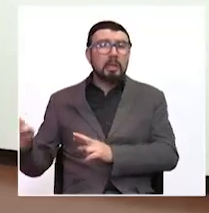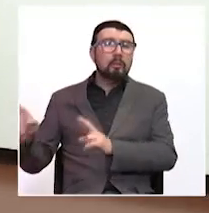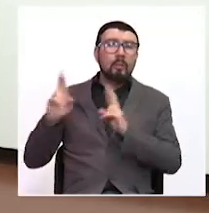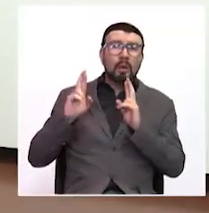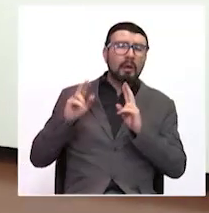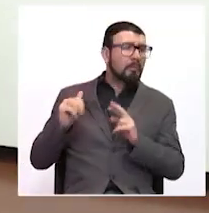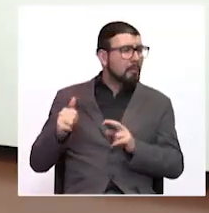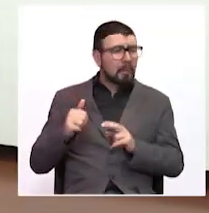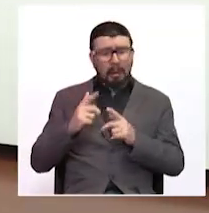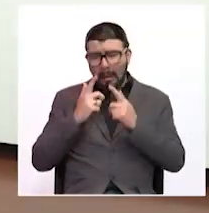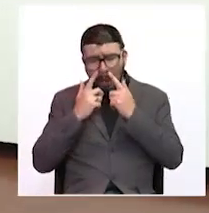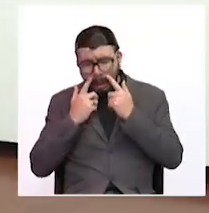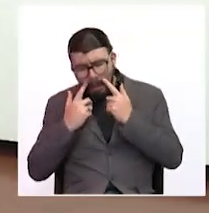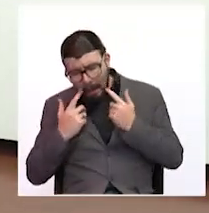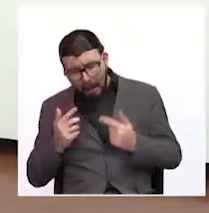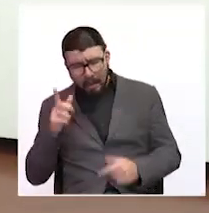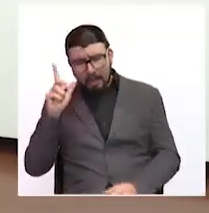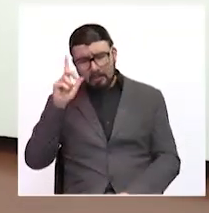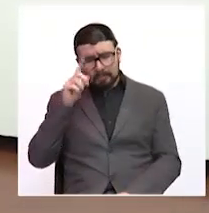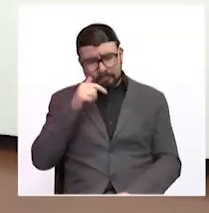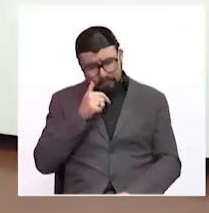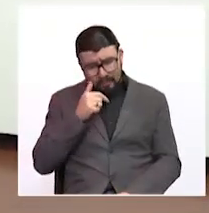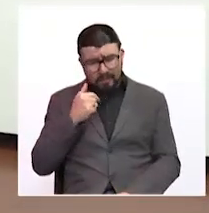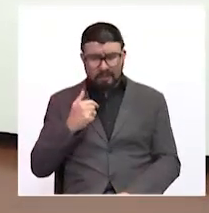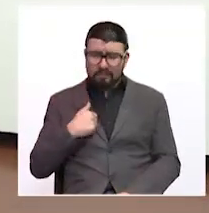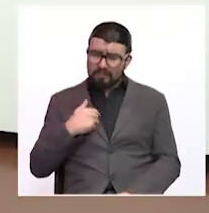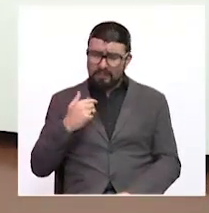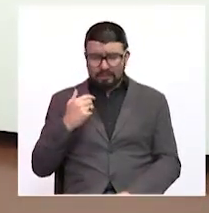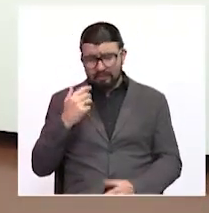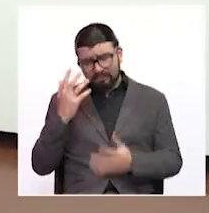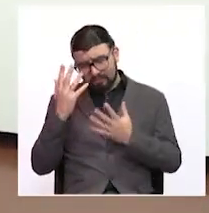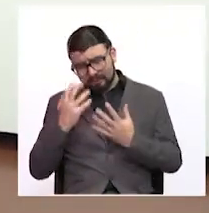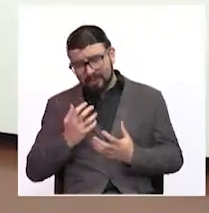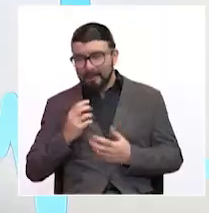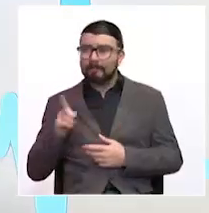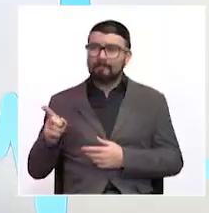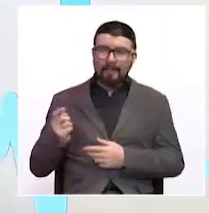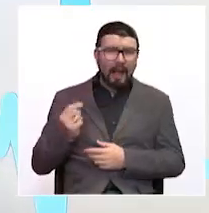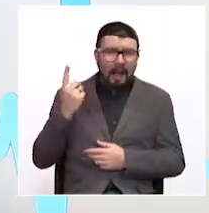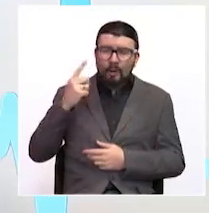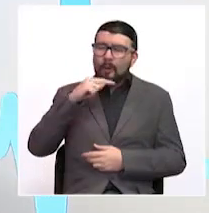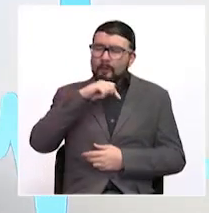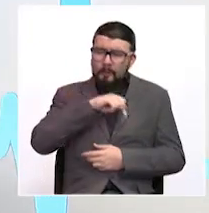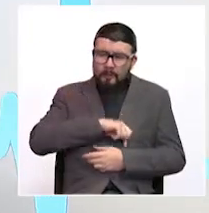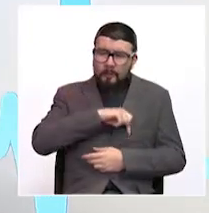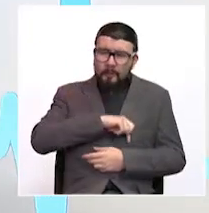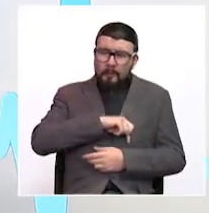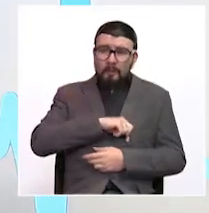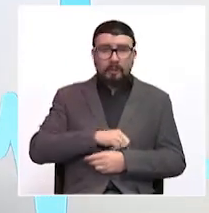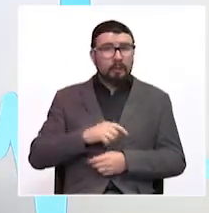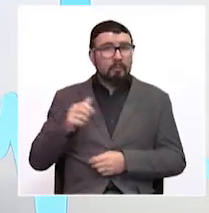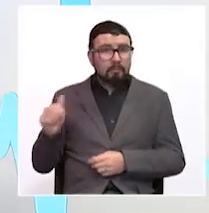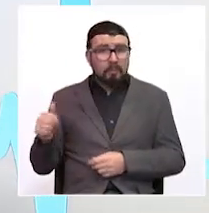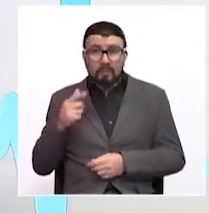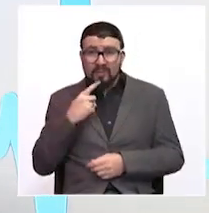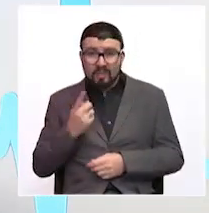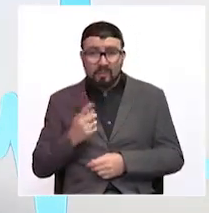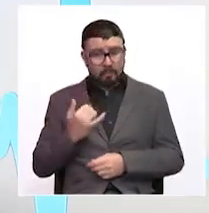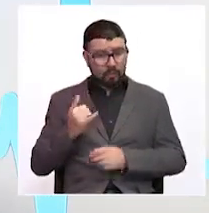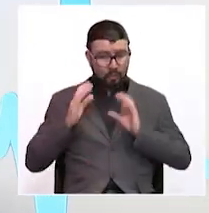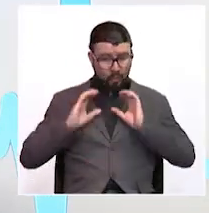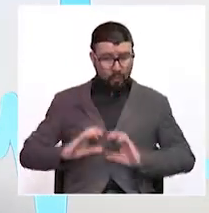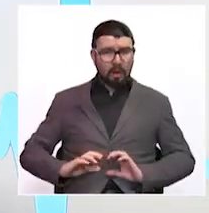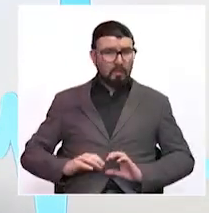llanto de tristeza de mira caída y algo hay ahí porque es que como ya decía para lo físico hay